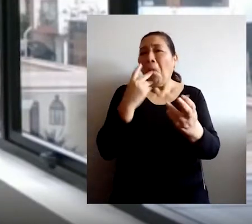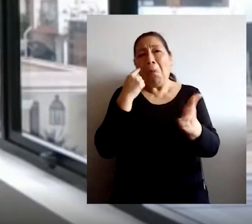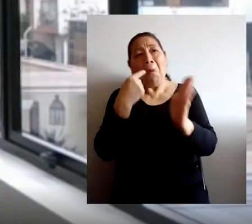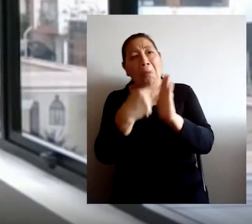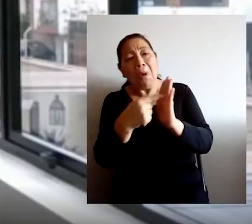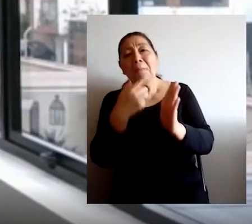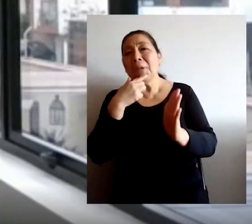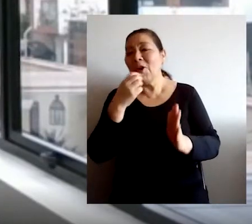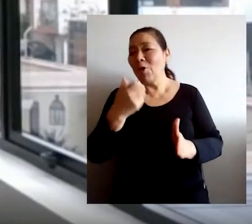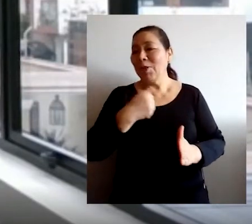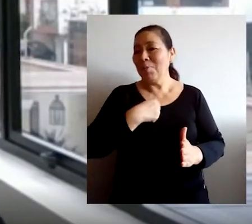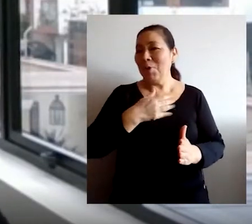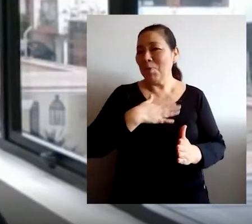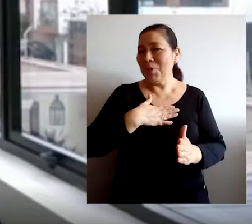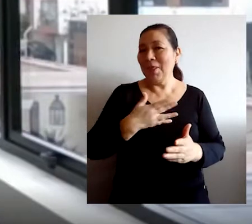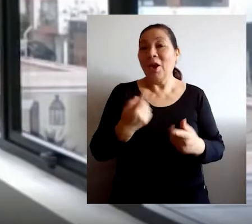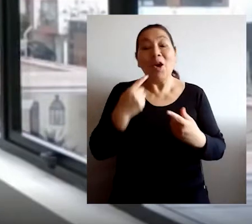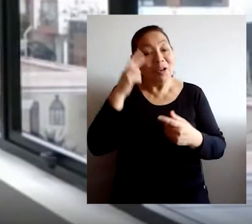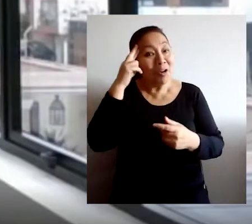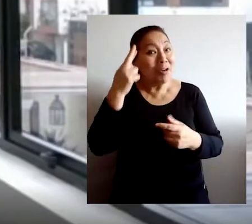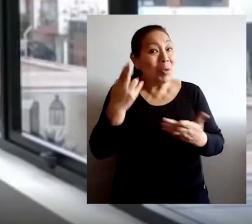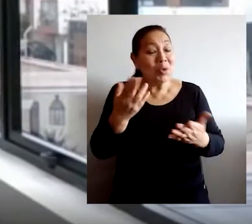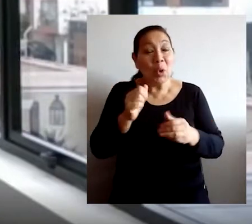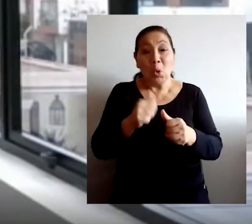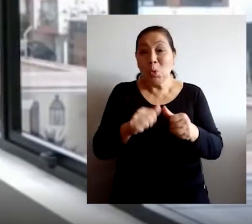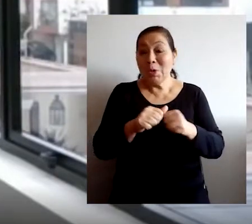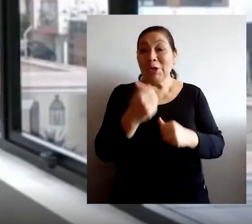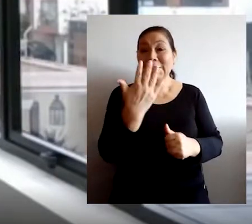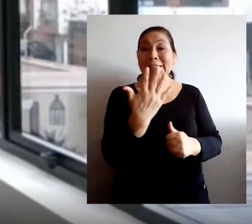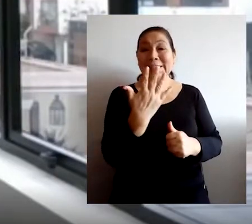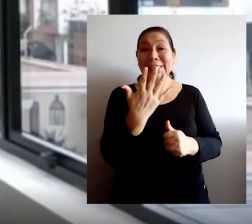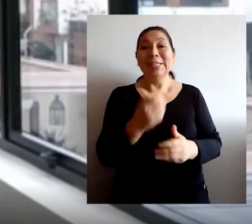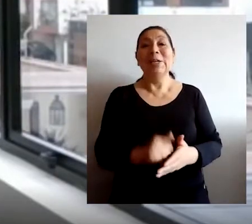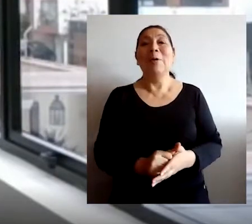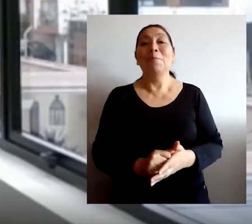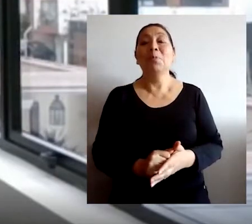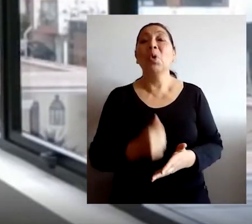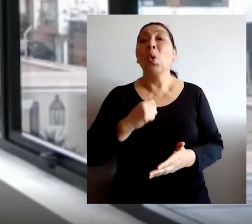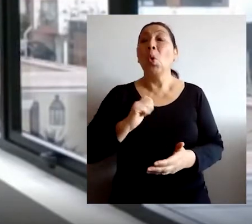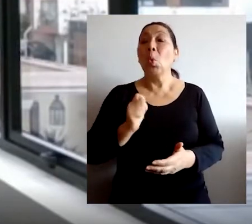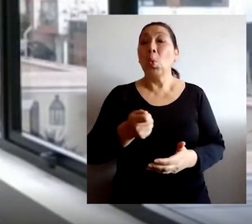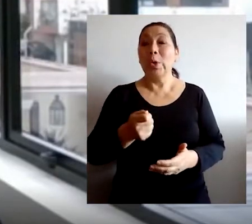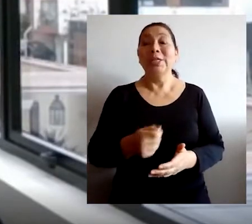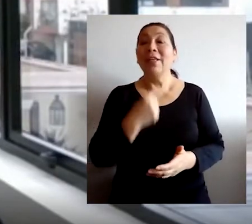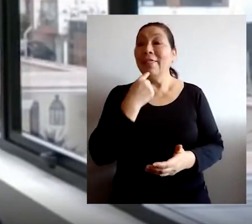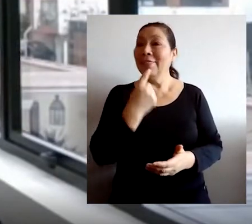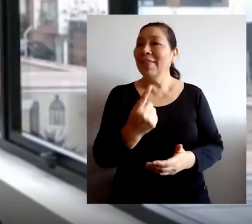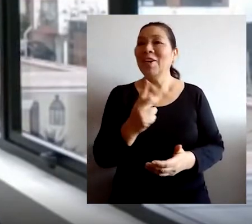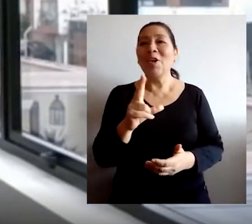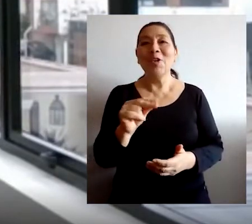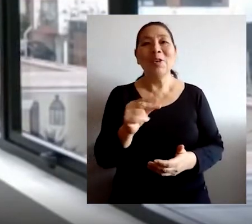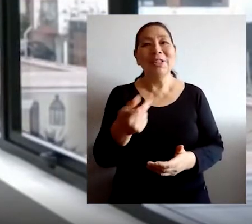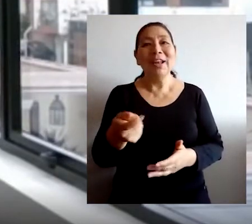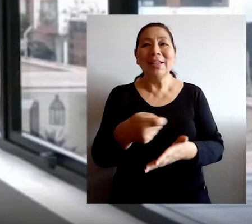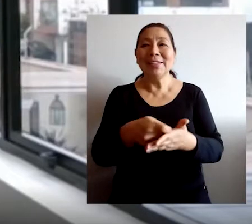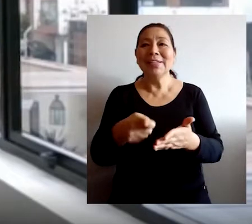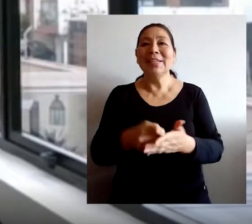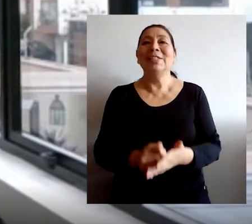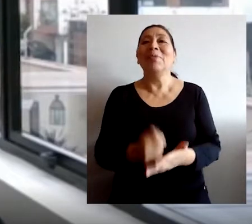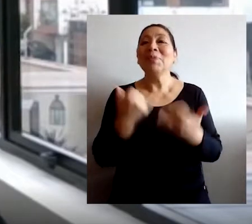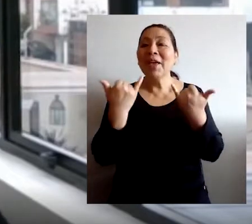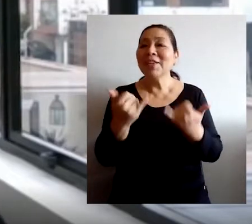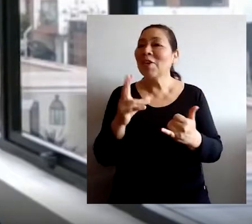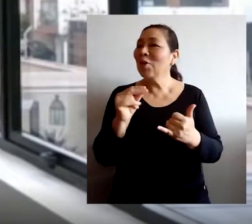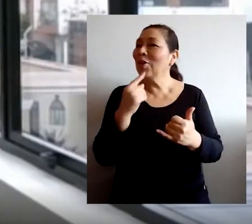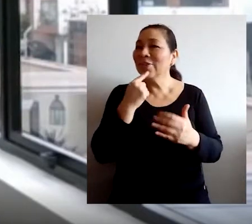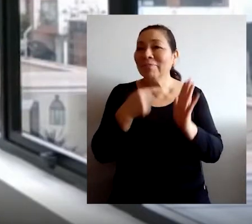miren este mejor derecho de propiedad. Por resolución número 5, el juez de primer grado declaró infundada la excepción y